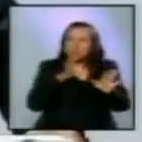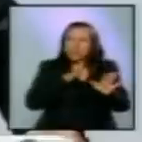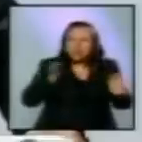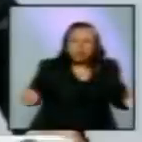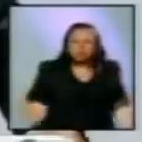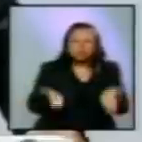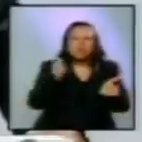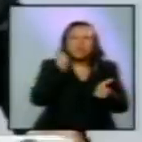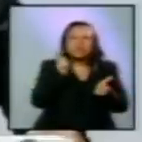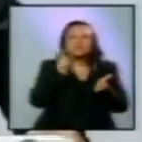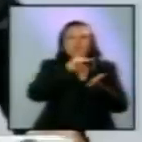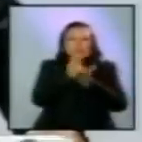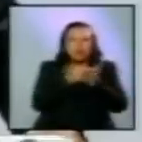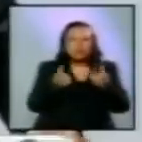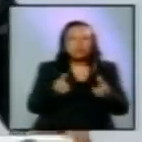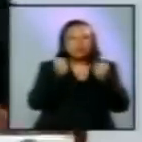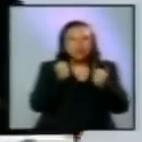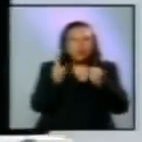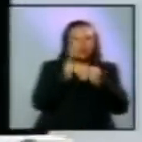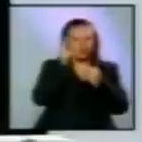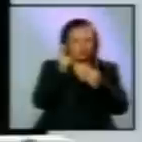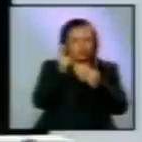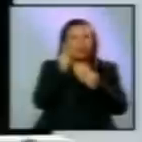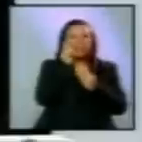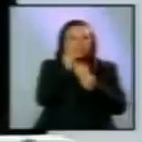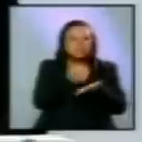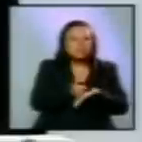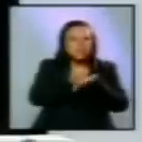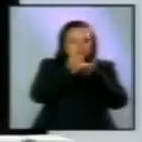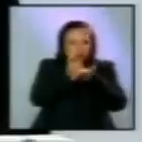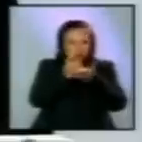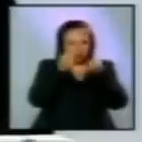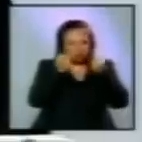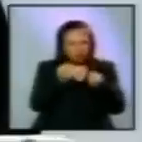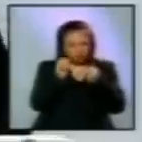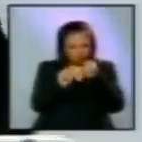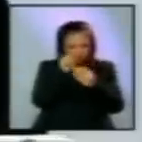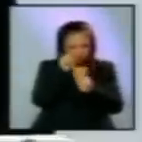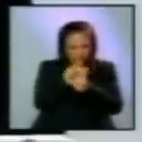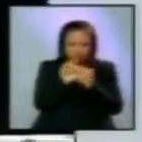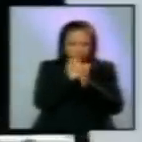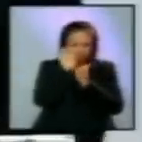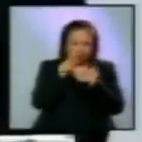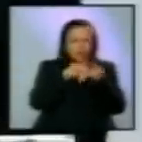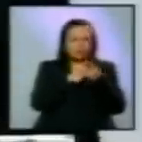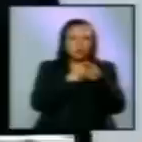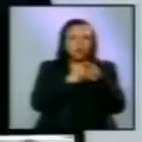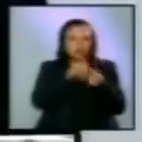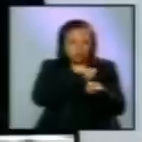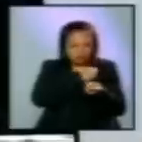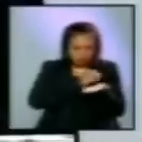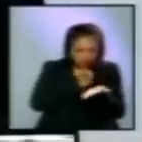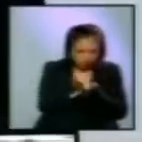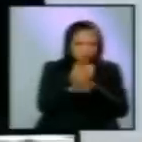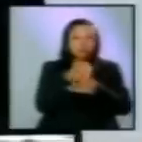social universal que permita realmente beneficios de la seguridad social, como es el acceso a la salud,